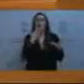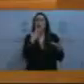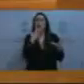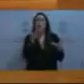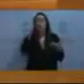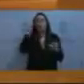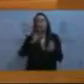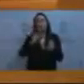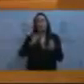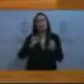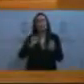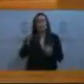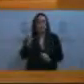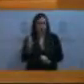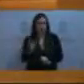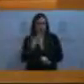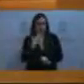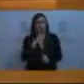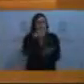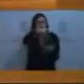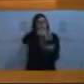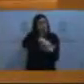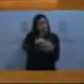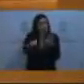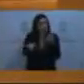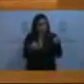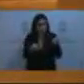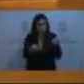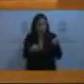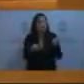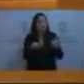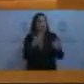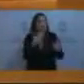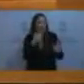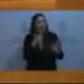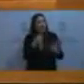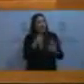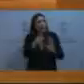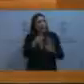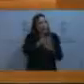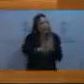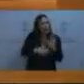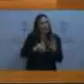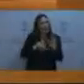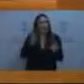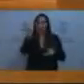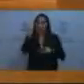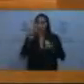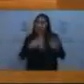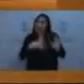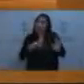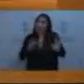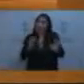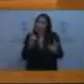¿no? Entonces, el centro coordinador, que por cierto, y aquí está una medida a plantear, quizá debería